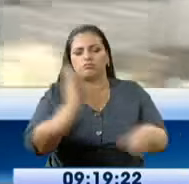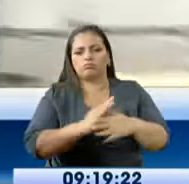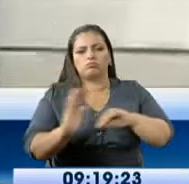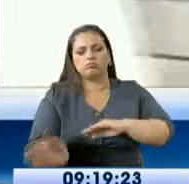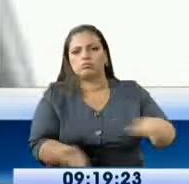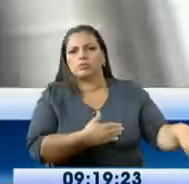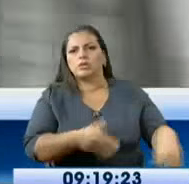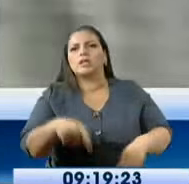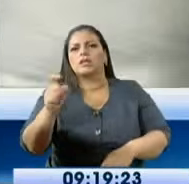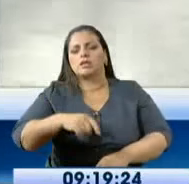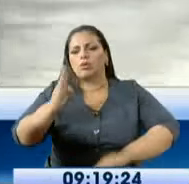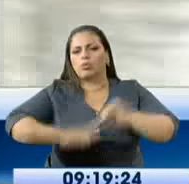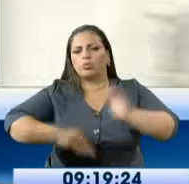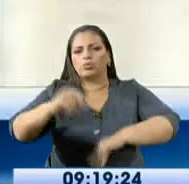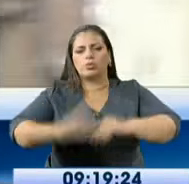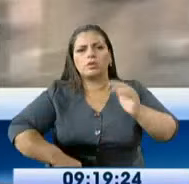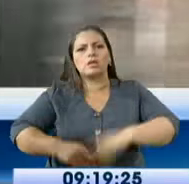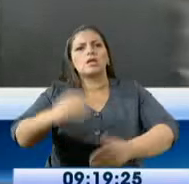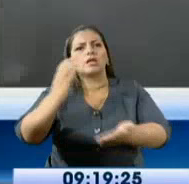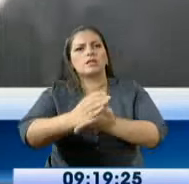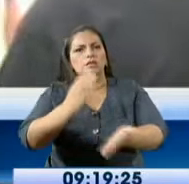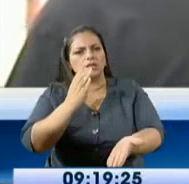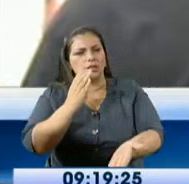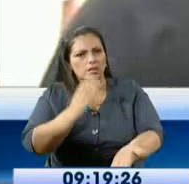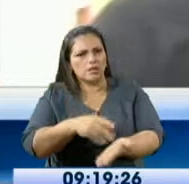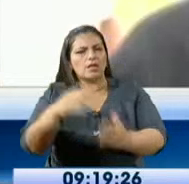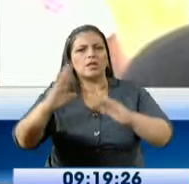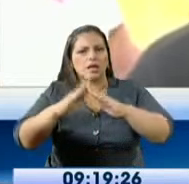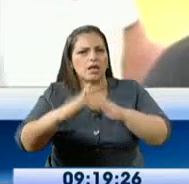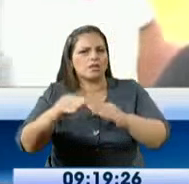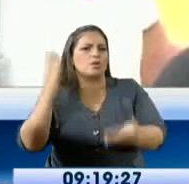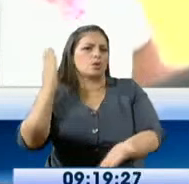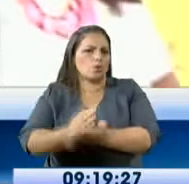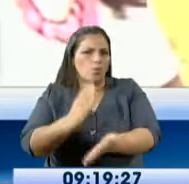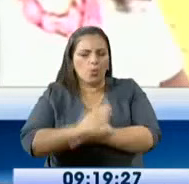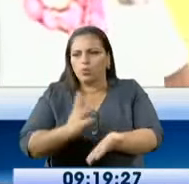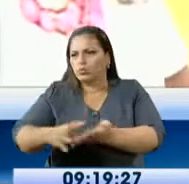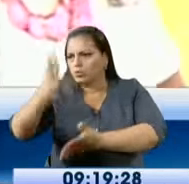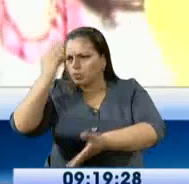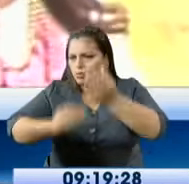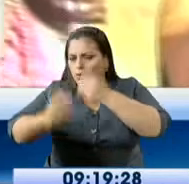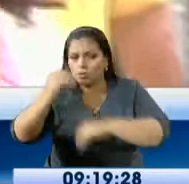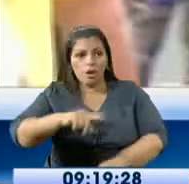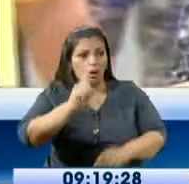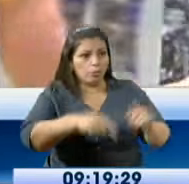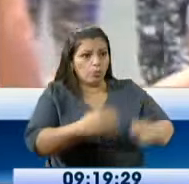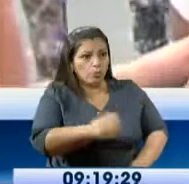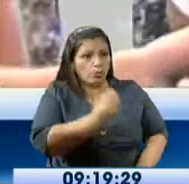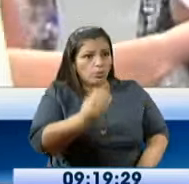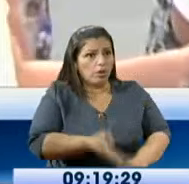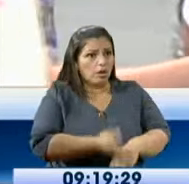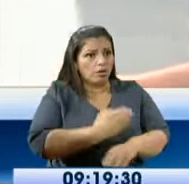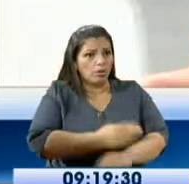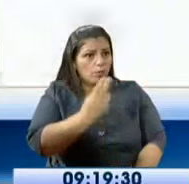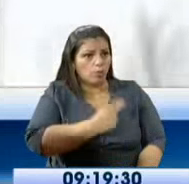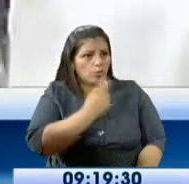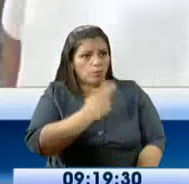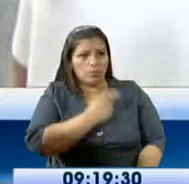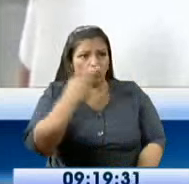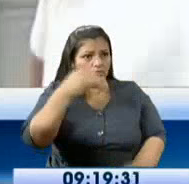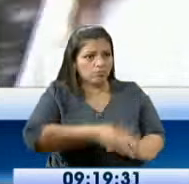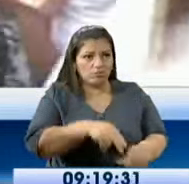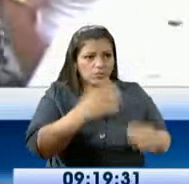de capacitación para nuestros adolescentes, que aquellos que no han ingresado a la universidad porque no lograron el puntaje y que están vagos en la casa. Vamos